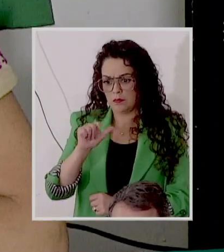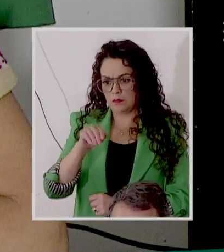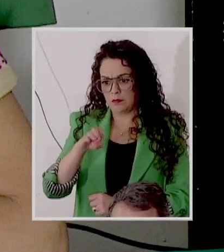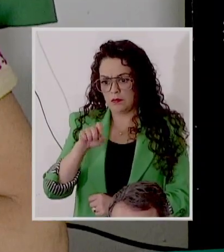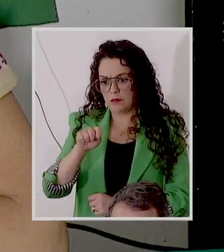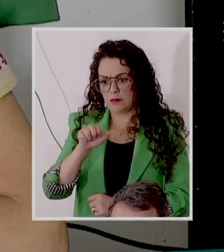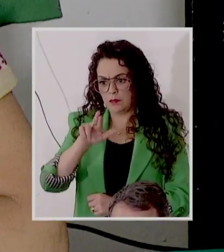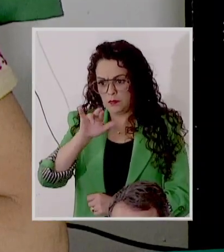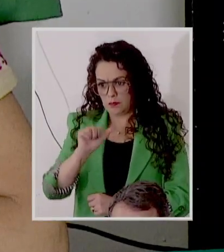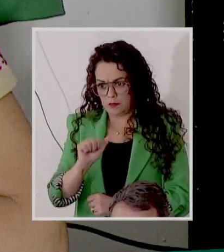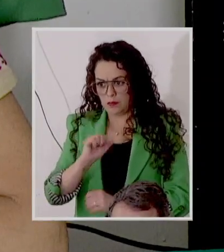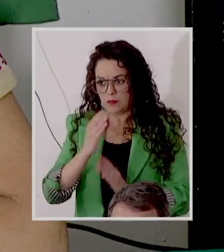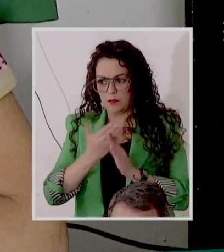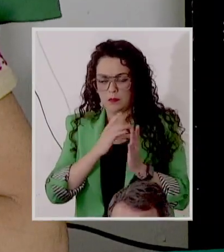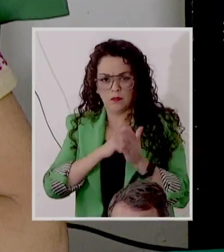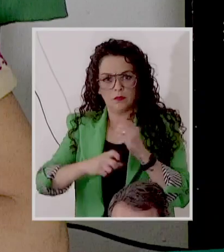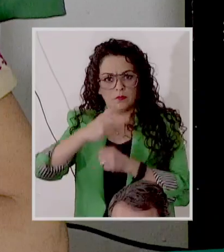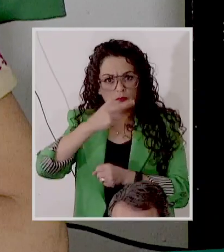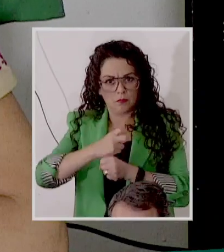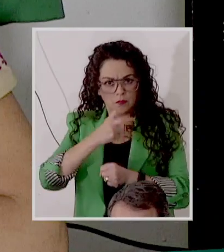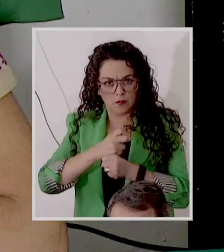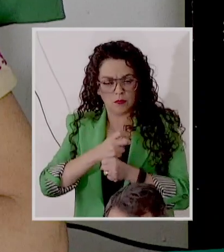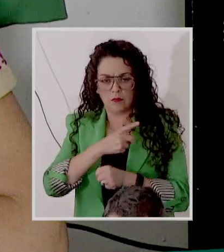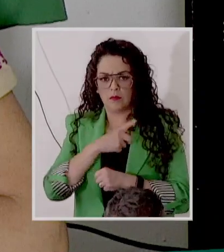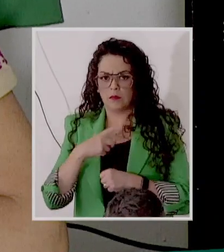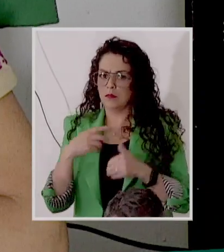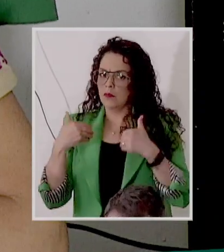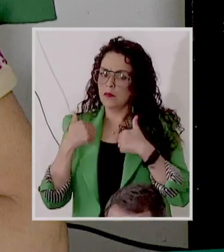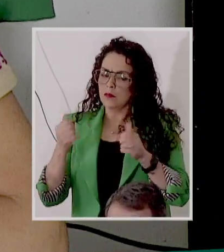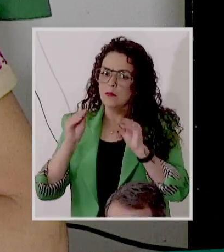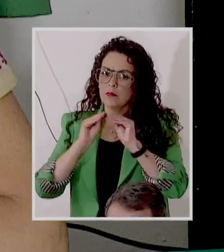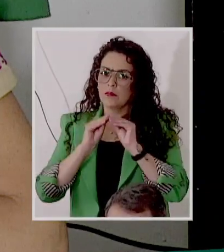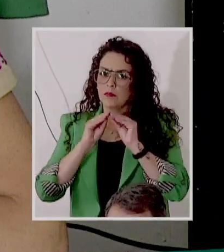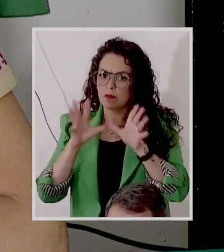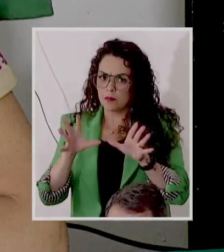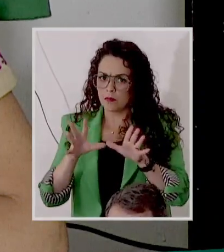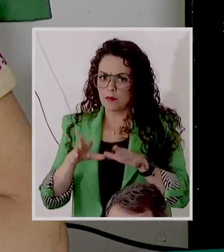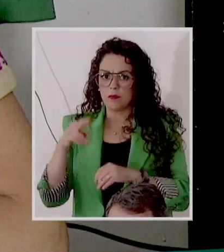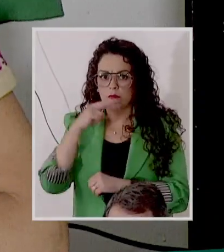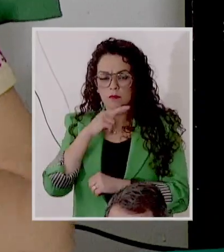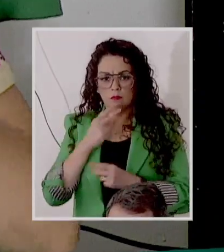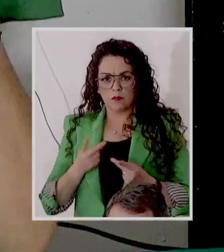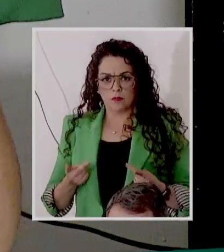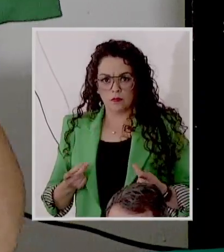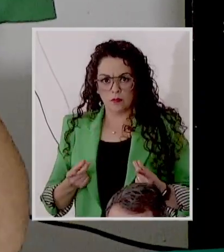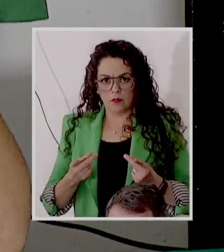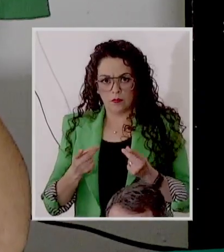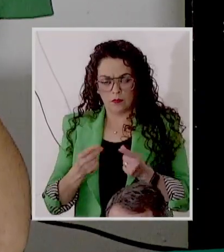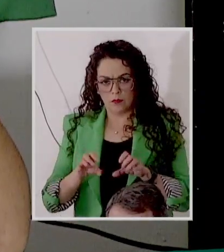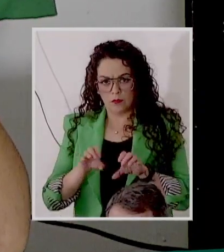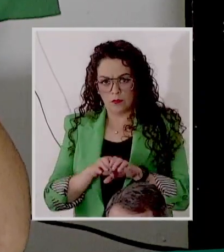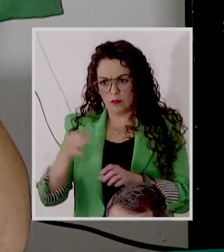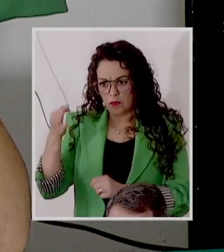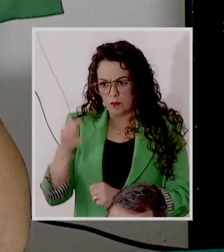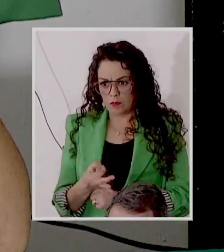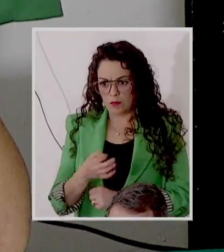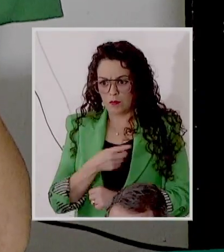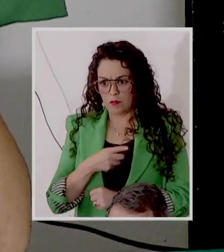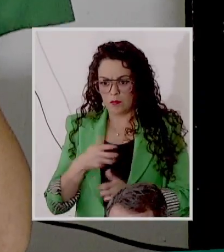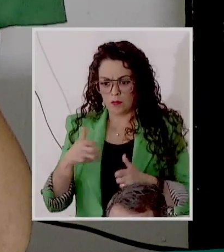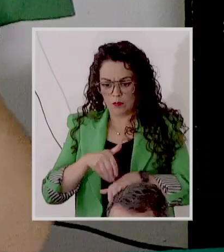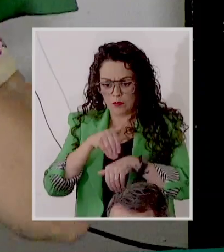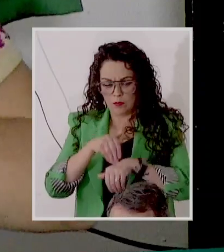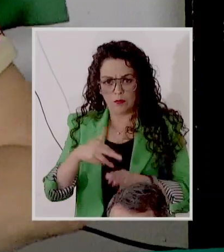Respecto a la fracción segunda, debe quedar clarificado que la inmediatez a la que se refiere la primera porción